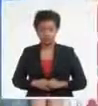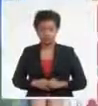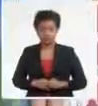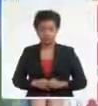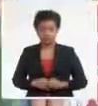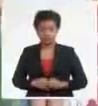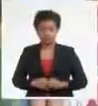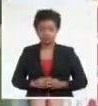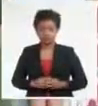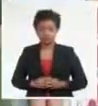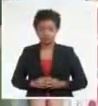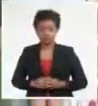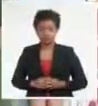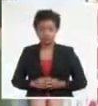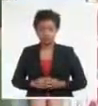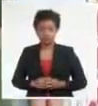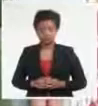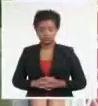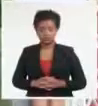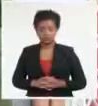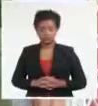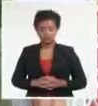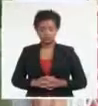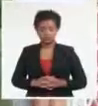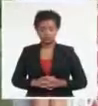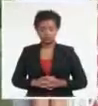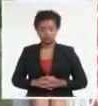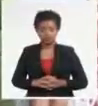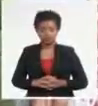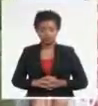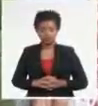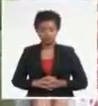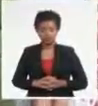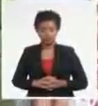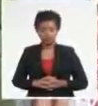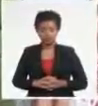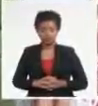Bárbara de Haz, Trabajo, Sistema Informativo de la Televisión Cubana.